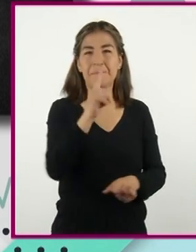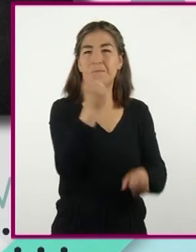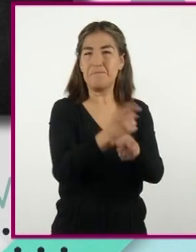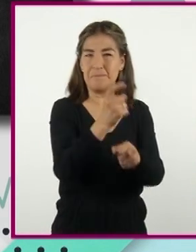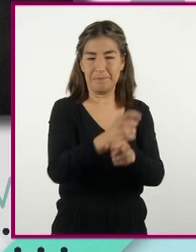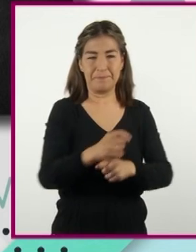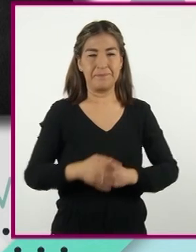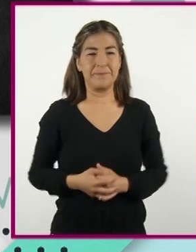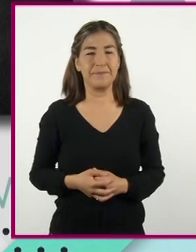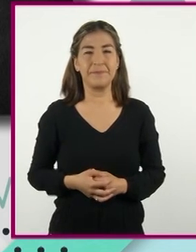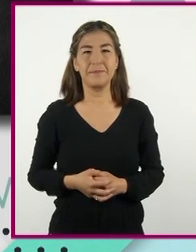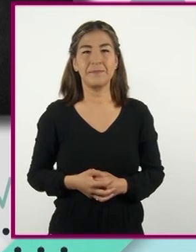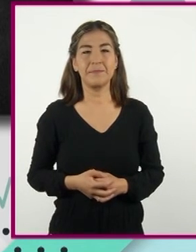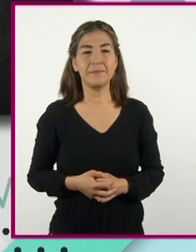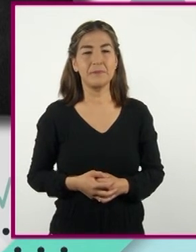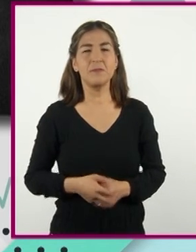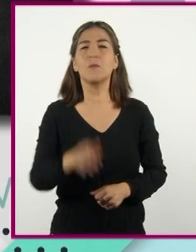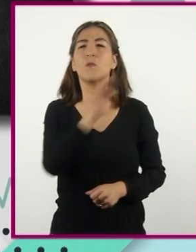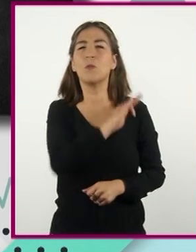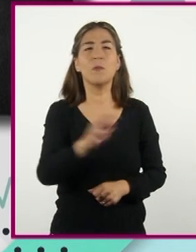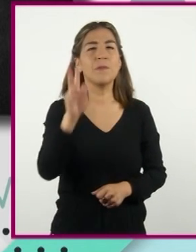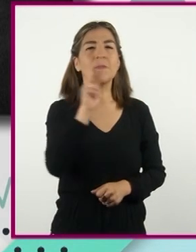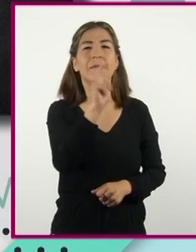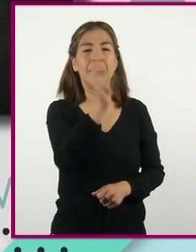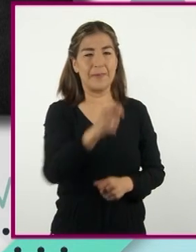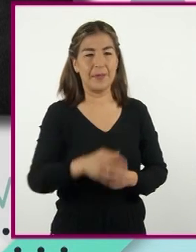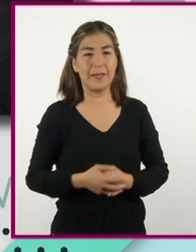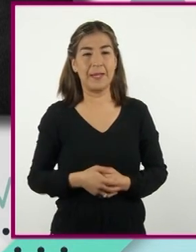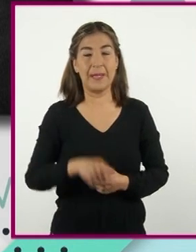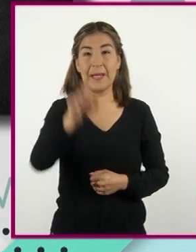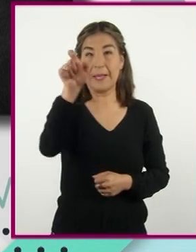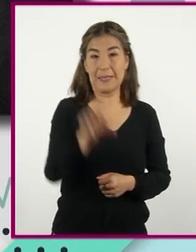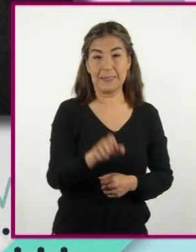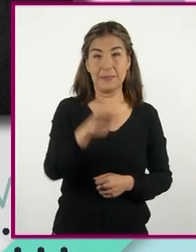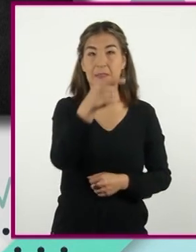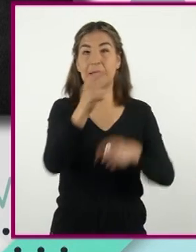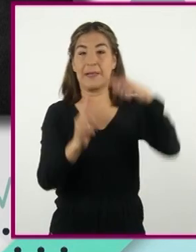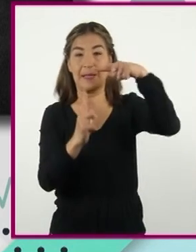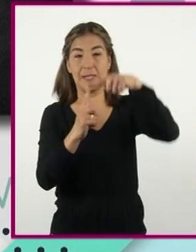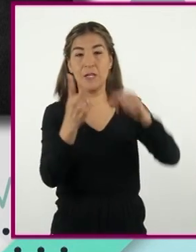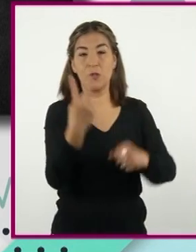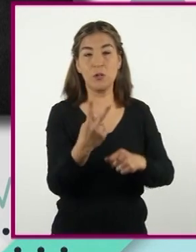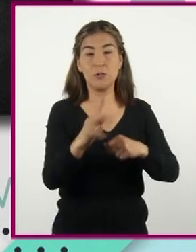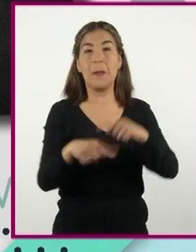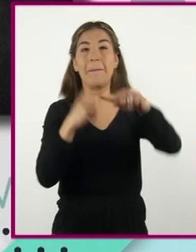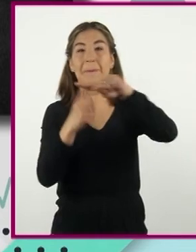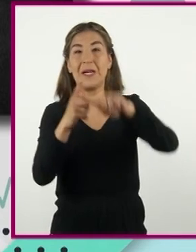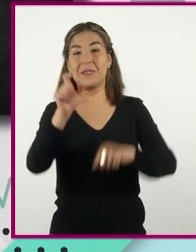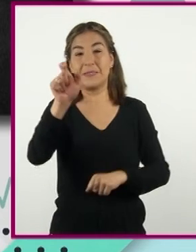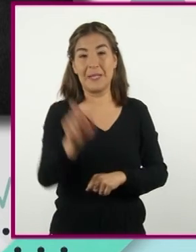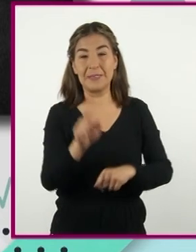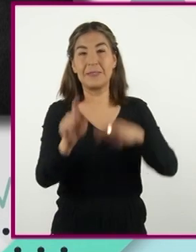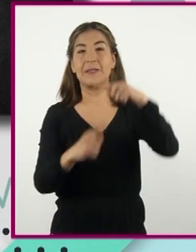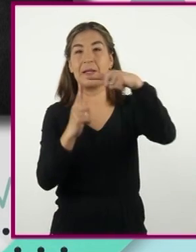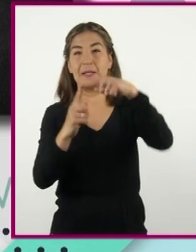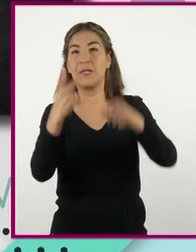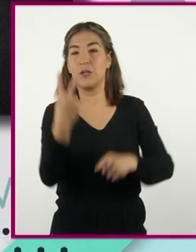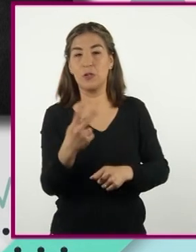expresión. Podemos observar que es igual a x entre 2 más x entre 2 más